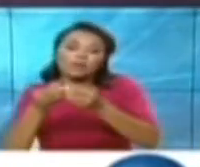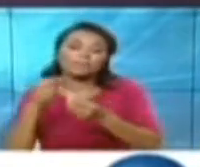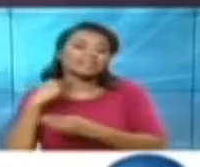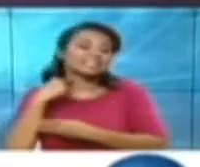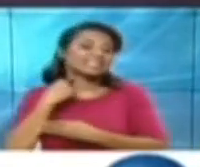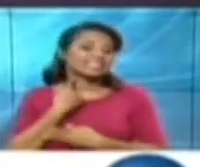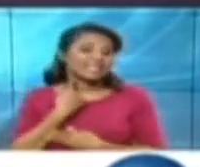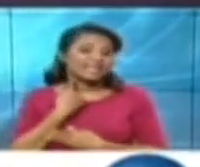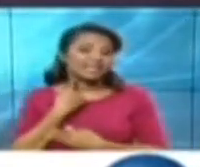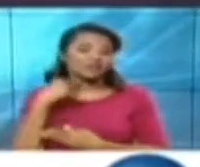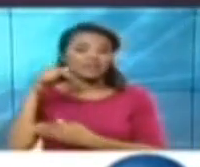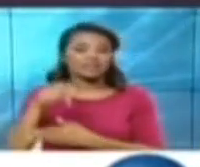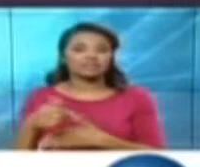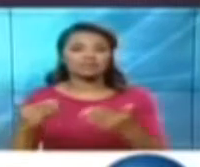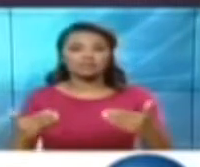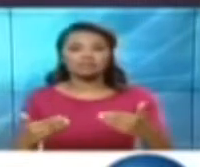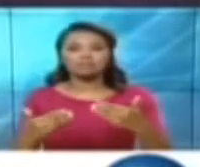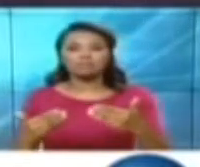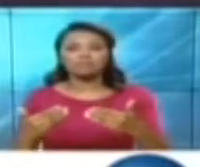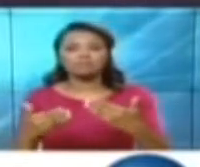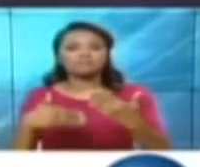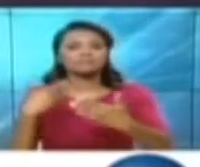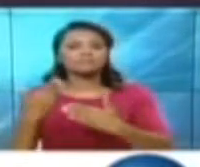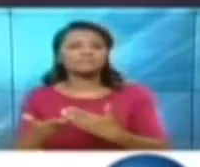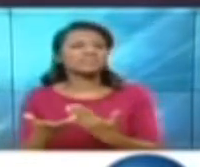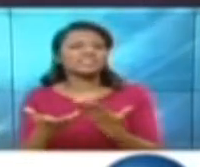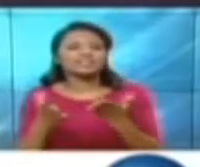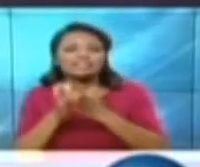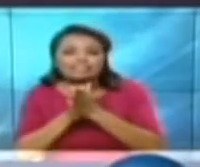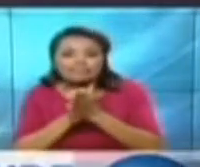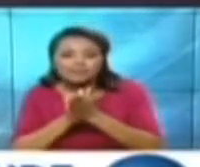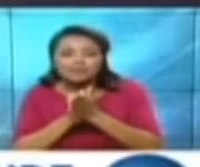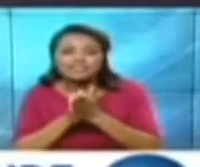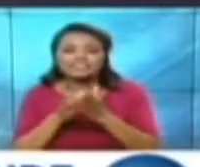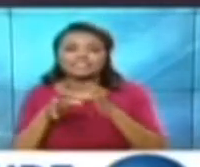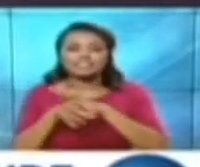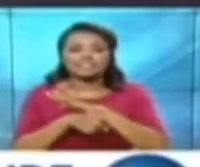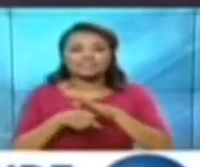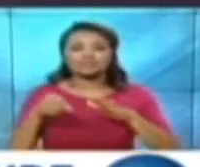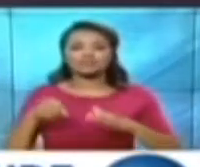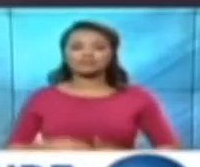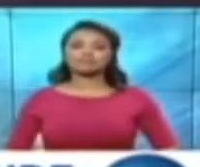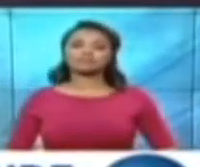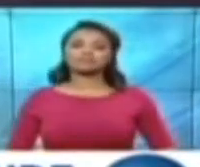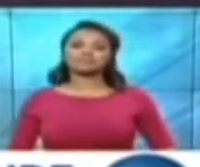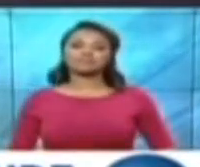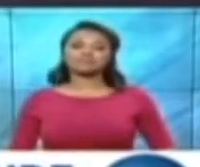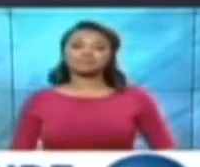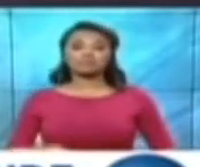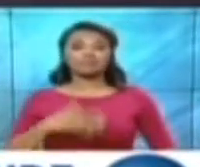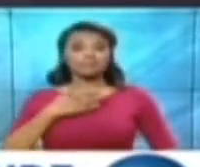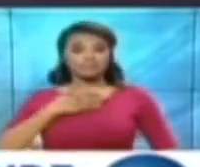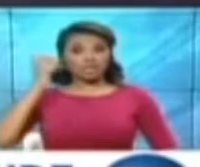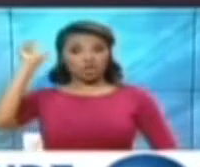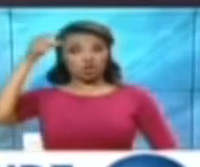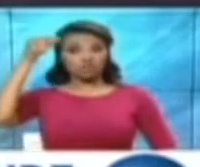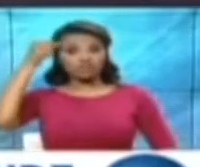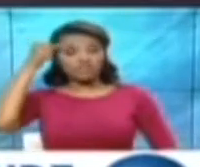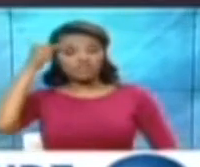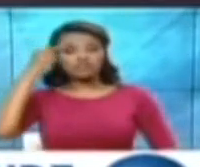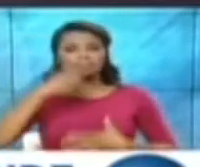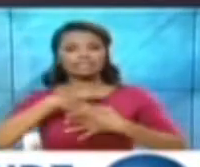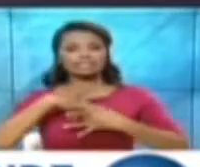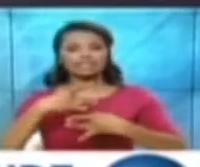real con ello logran saquear la salud del pueblo en nuestro gobierno la salud